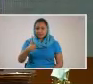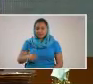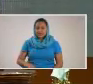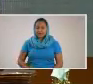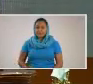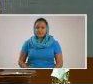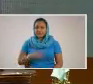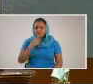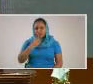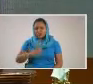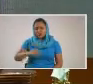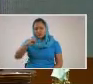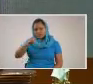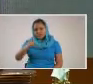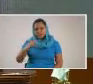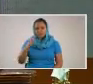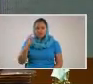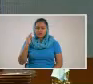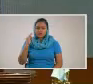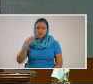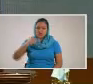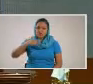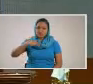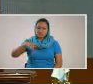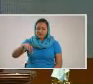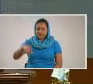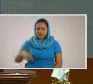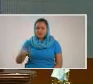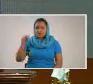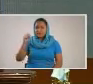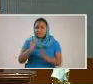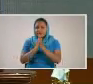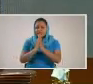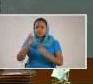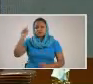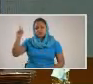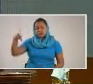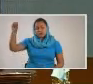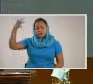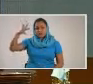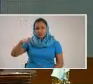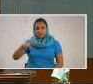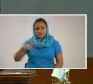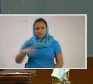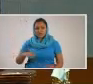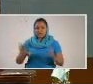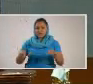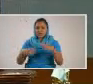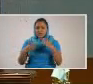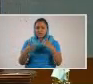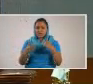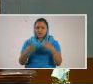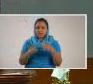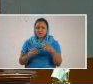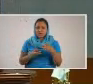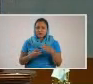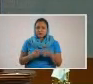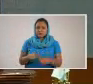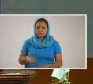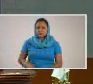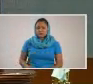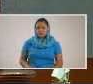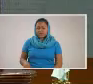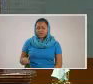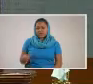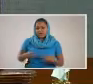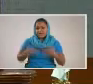sus hijos, sus nietos. Señor, te rogamos que tú los bendigas, y en la medida como ellos lo han ofrendado a